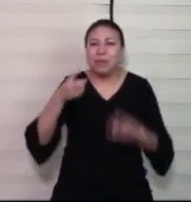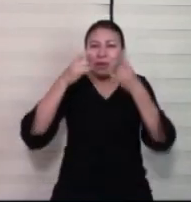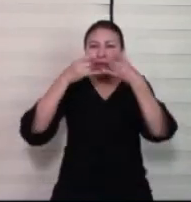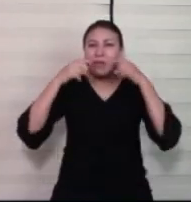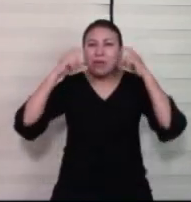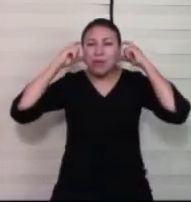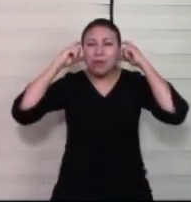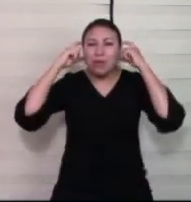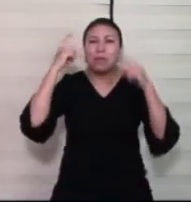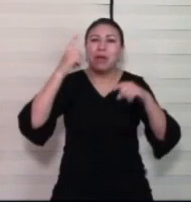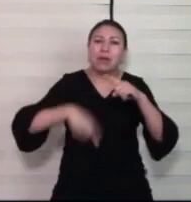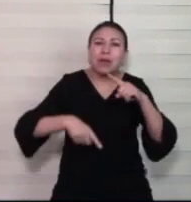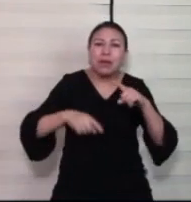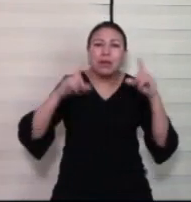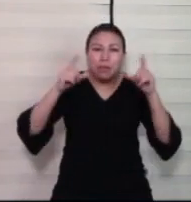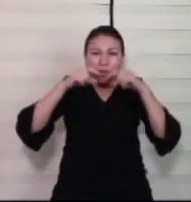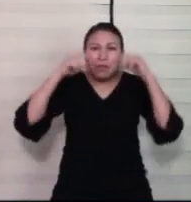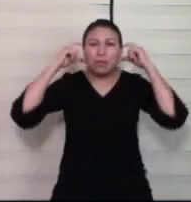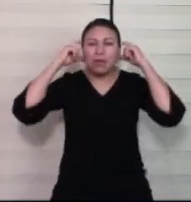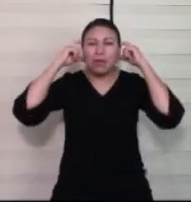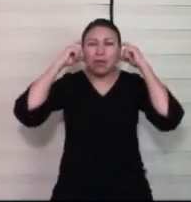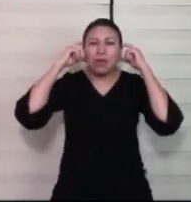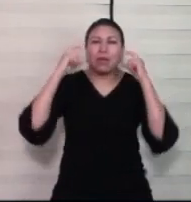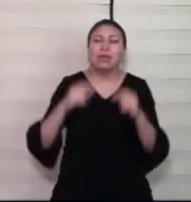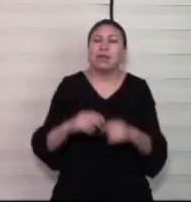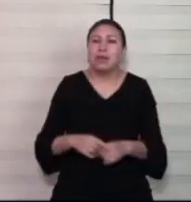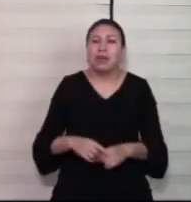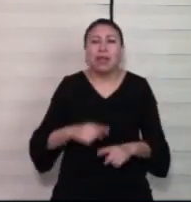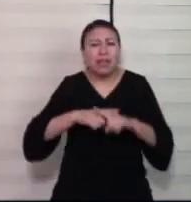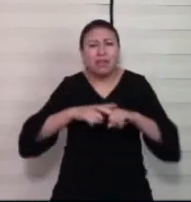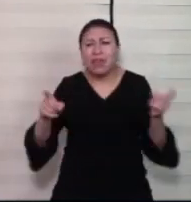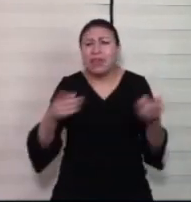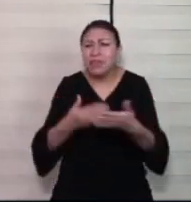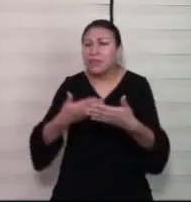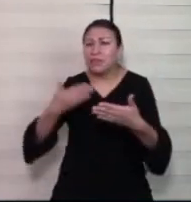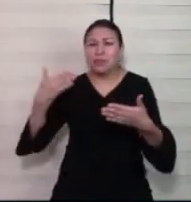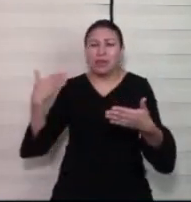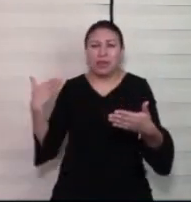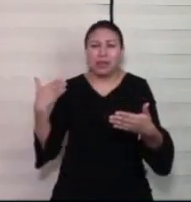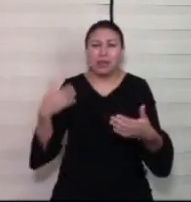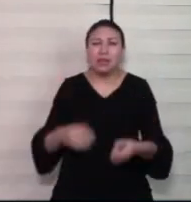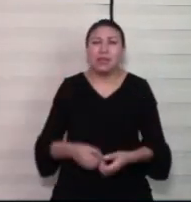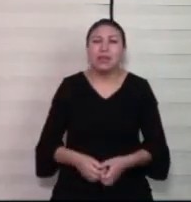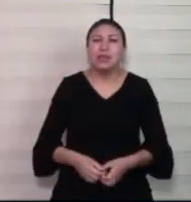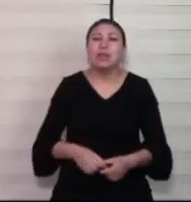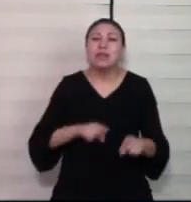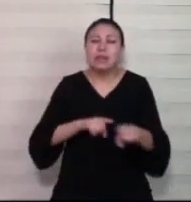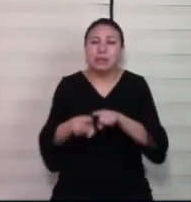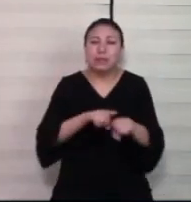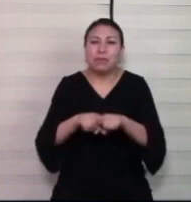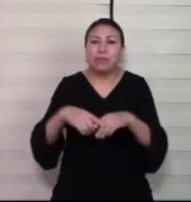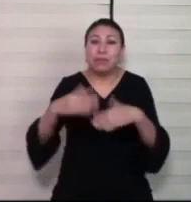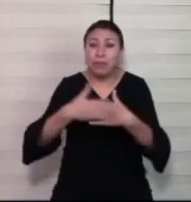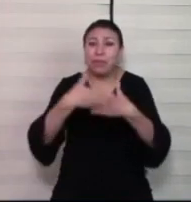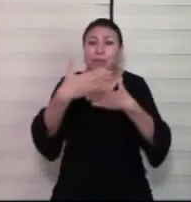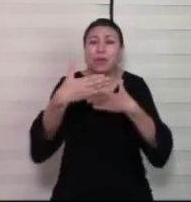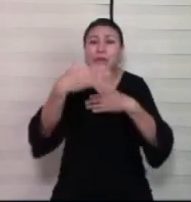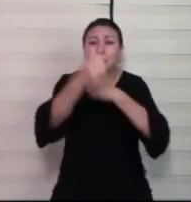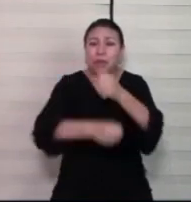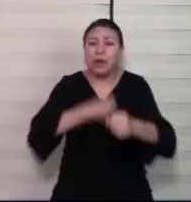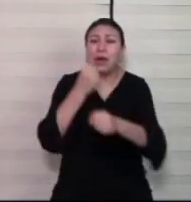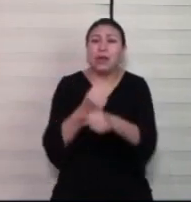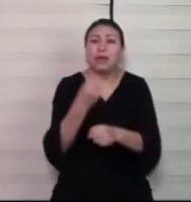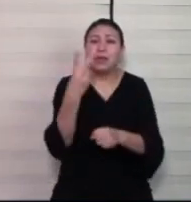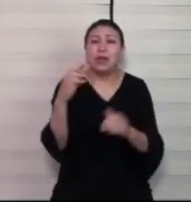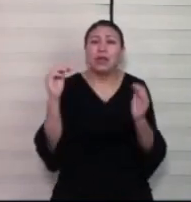Pero es diferente todo. No es como era antes. Y hermanos, el año próximo, 2021,